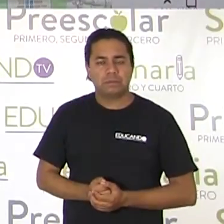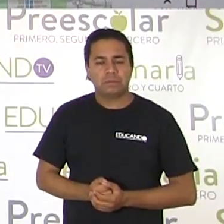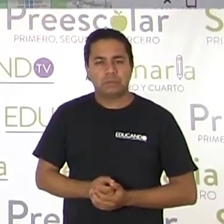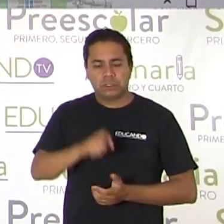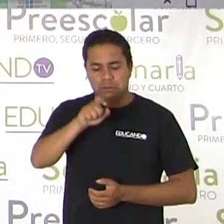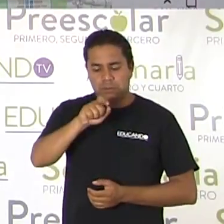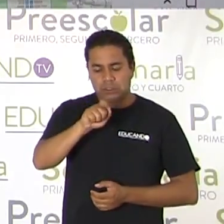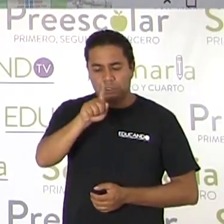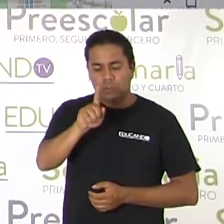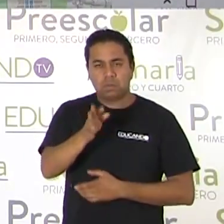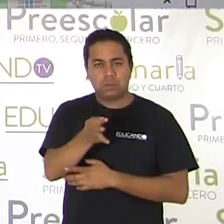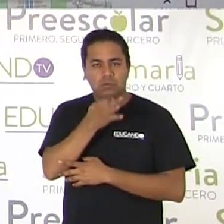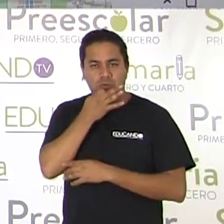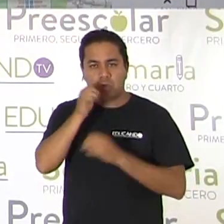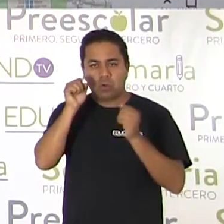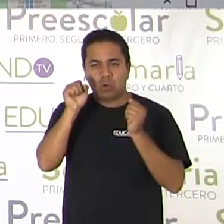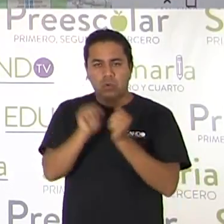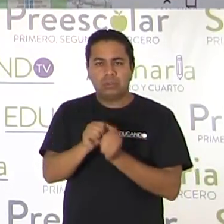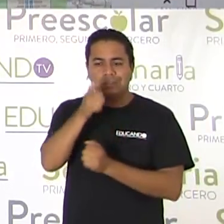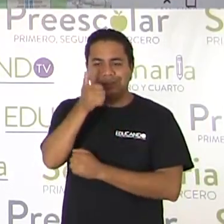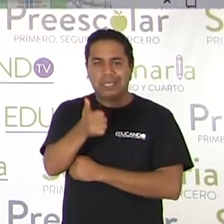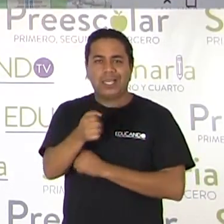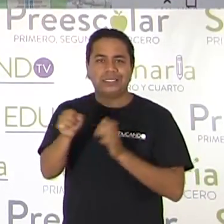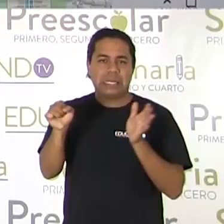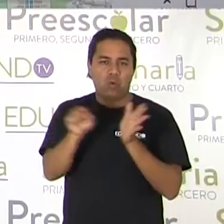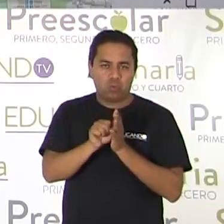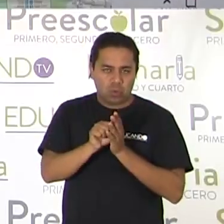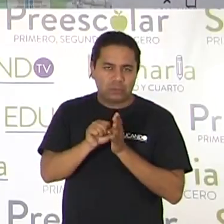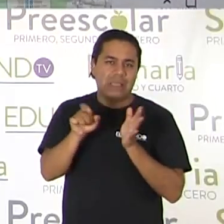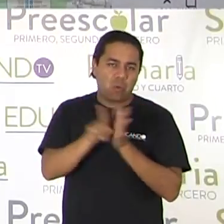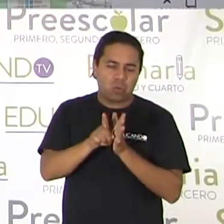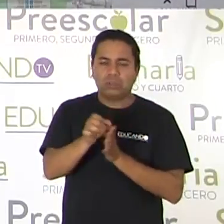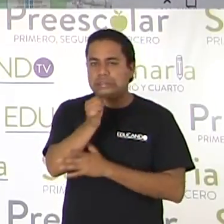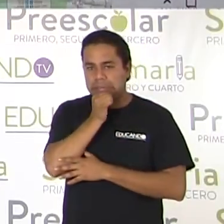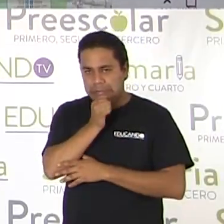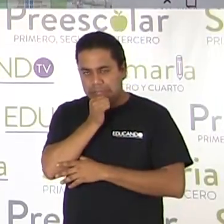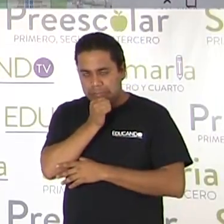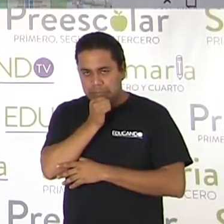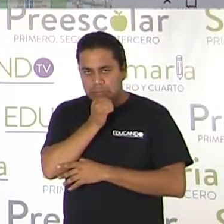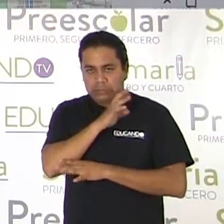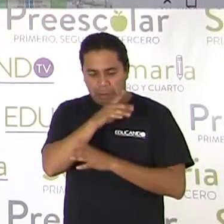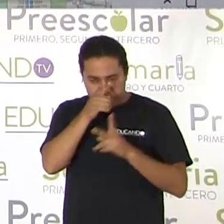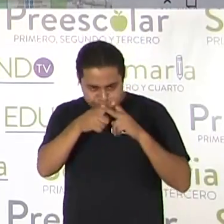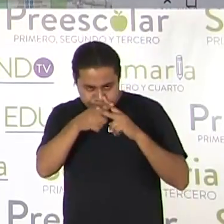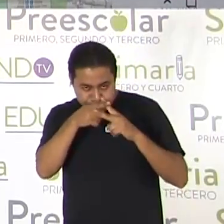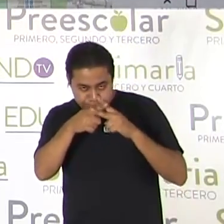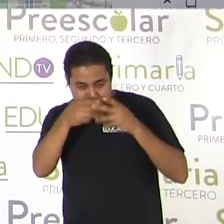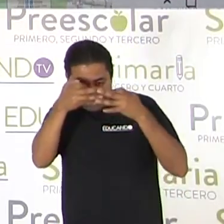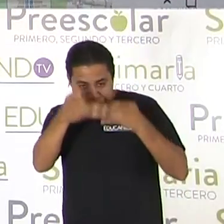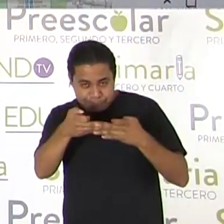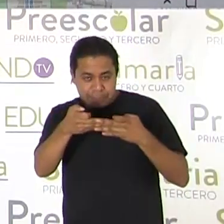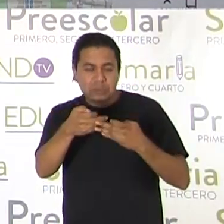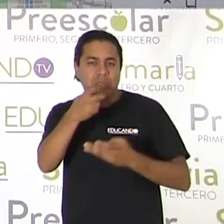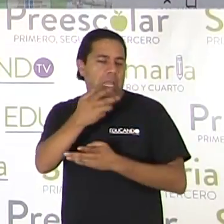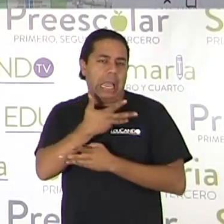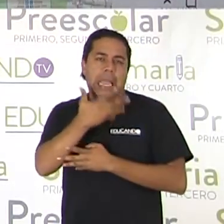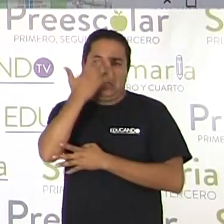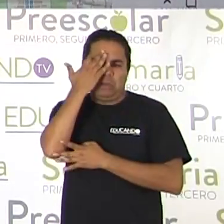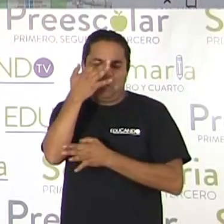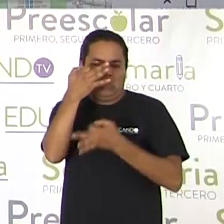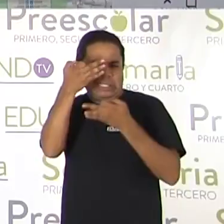21 minutos con 6 segundos. Ya desarrollando el algoritmo pudimos calcular exactamente el tiempo